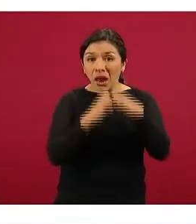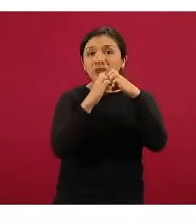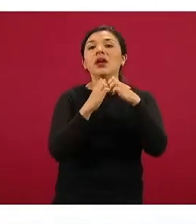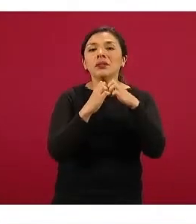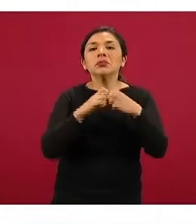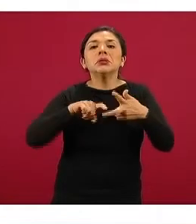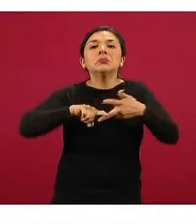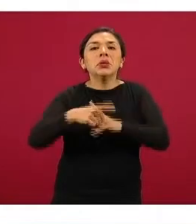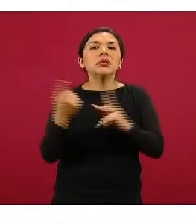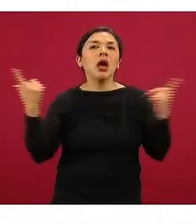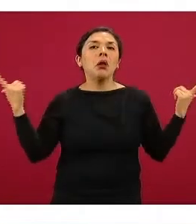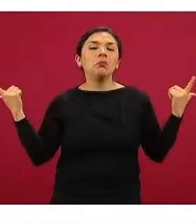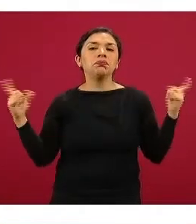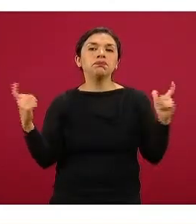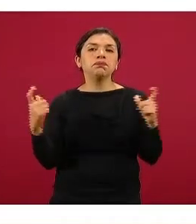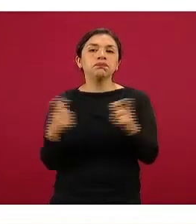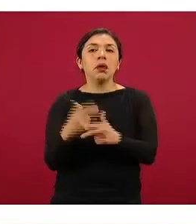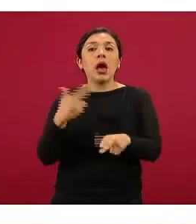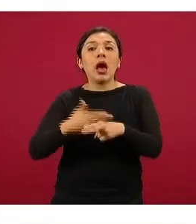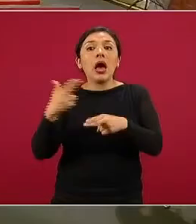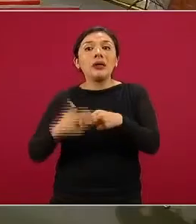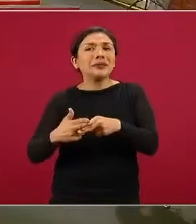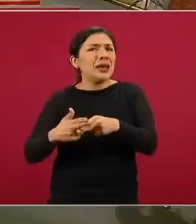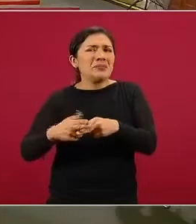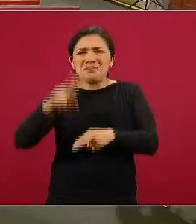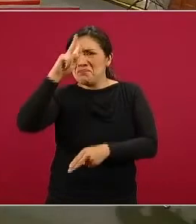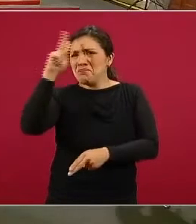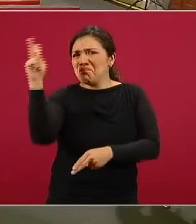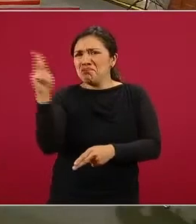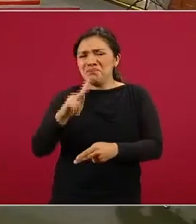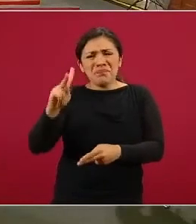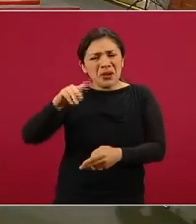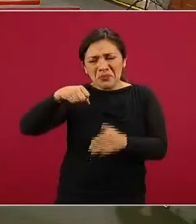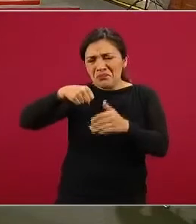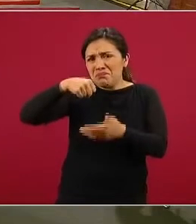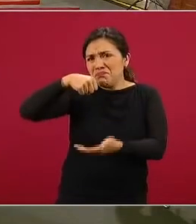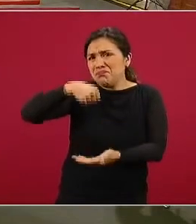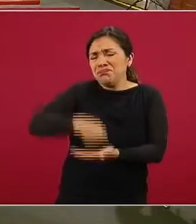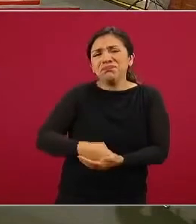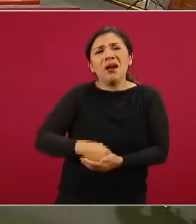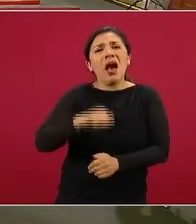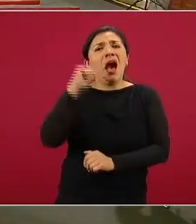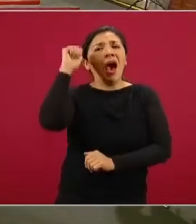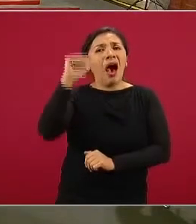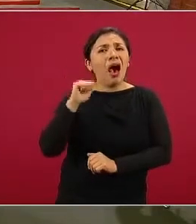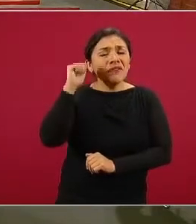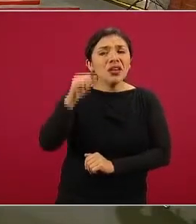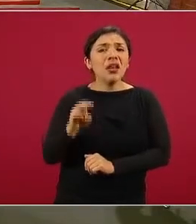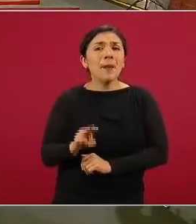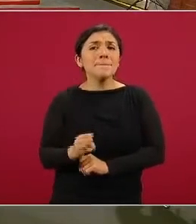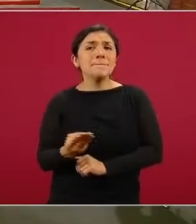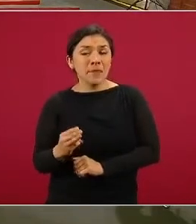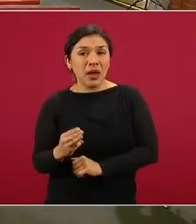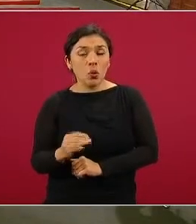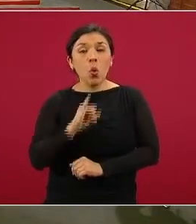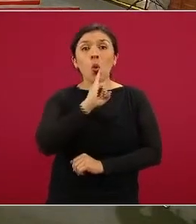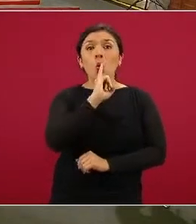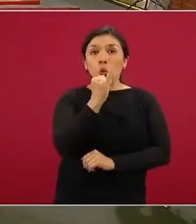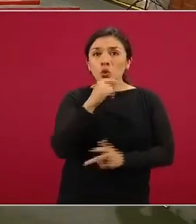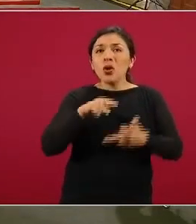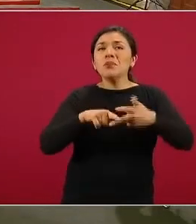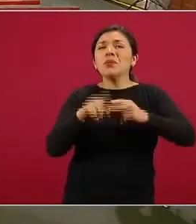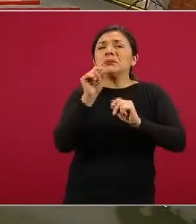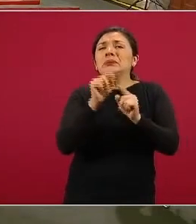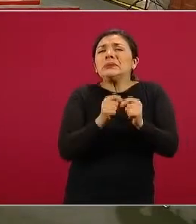empieza la caída hasta tocar piso en abril y mayo. Para junio empieza una